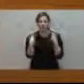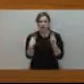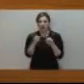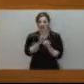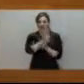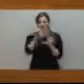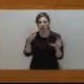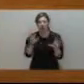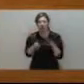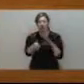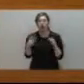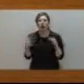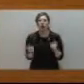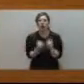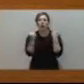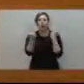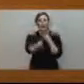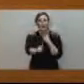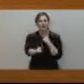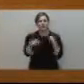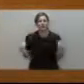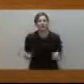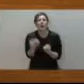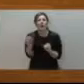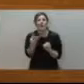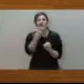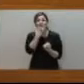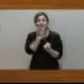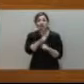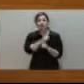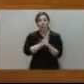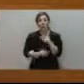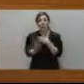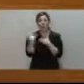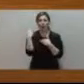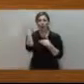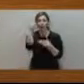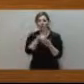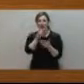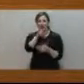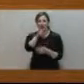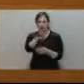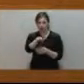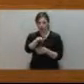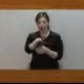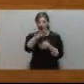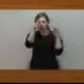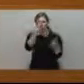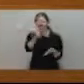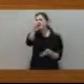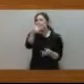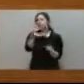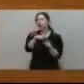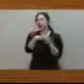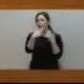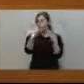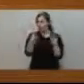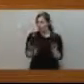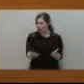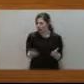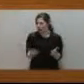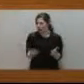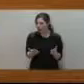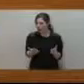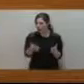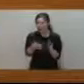eso no es actuar. Actuar es que si desde noviembre de 2014 ustedes sabían lo que pasaba, es ir a